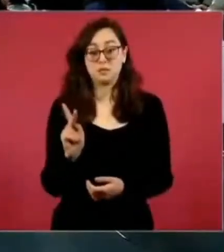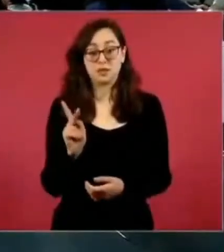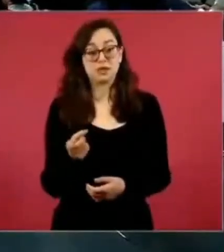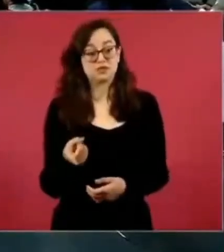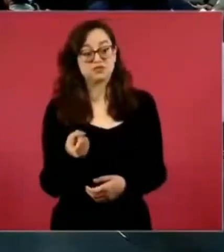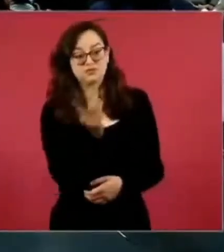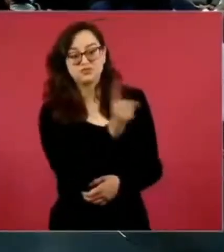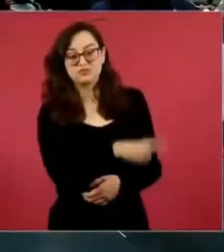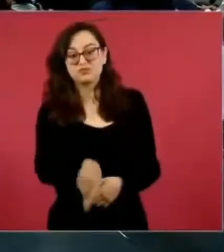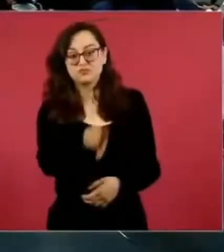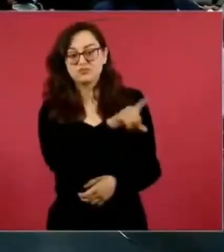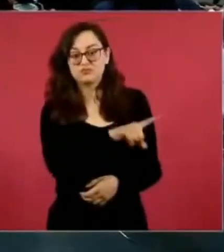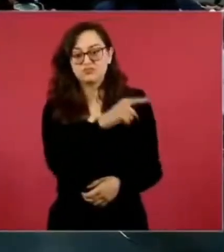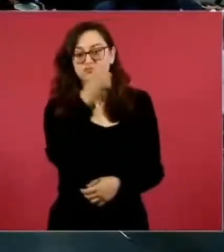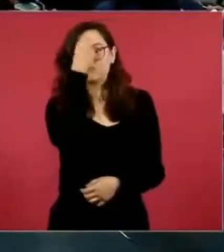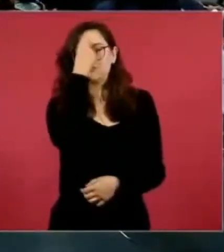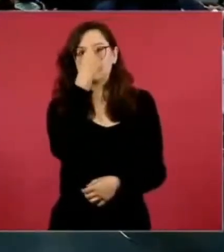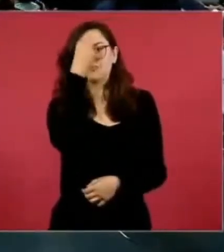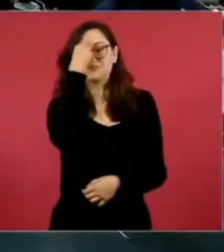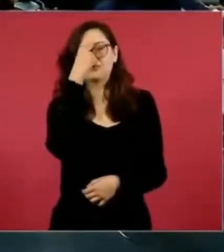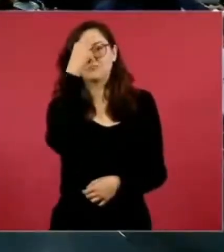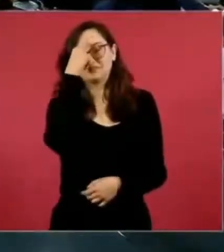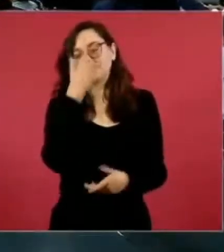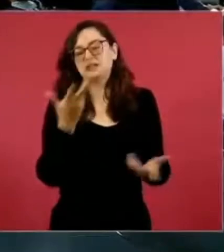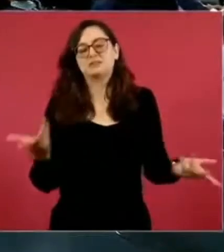desde hace 500 años